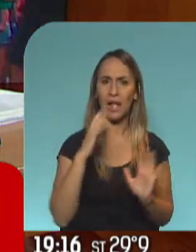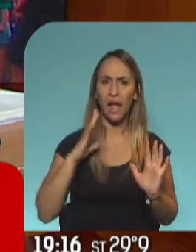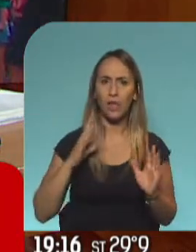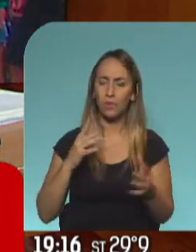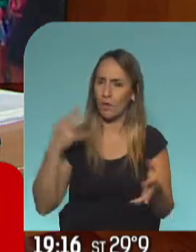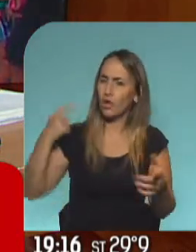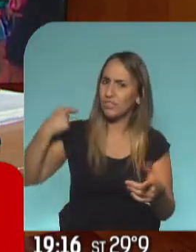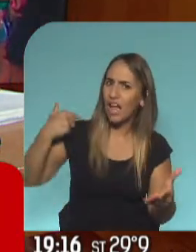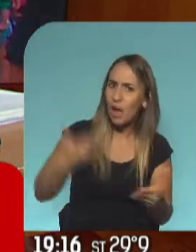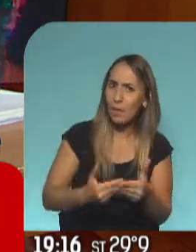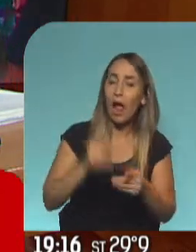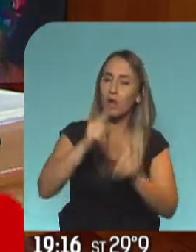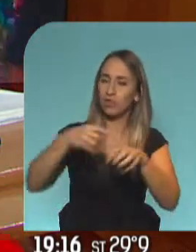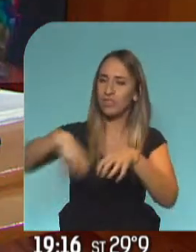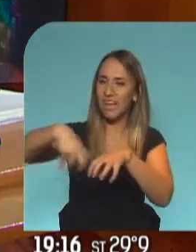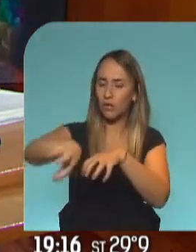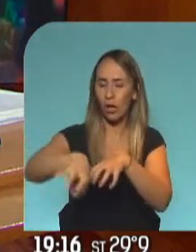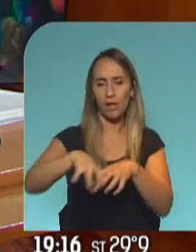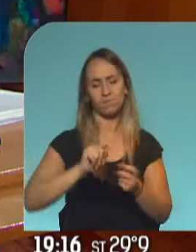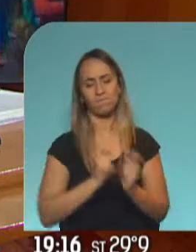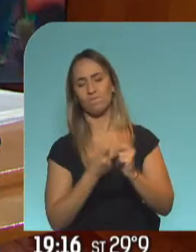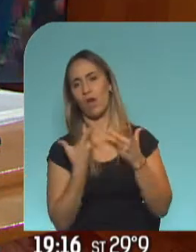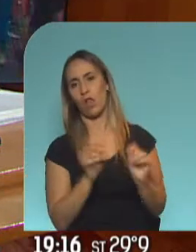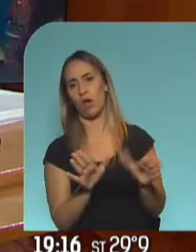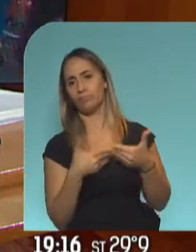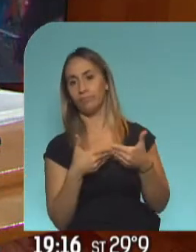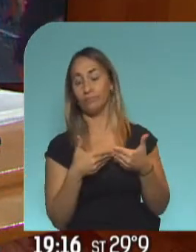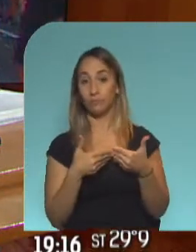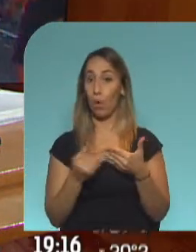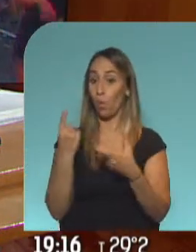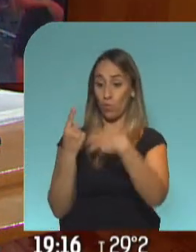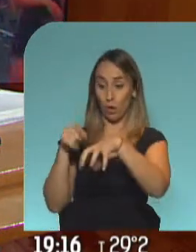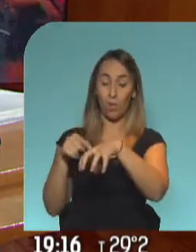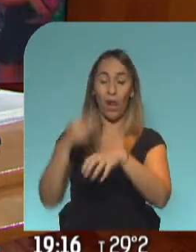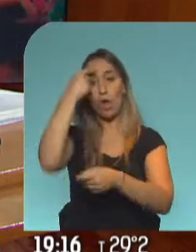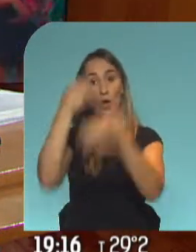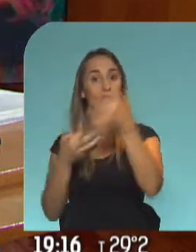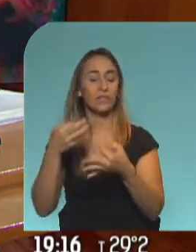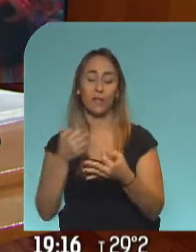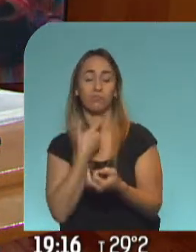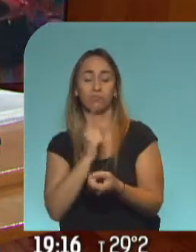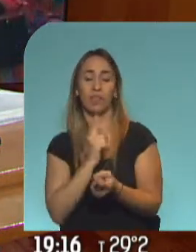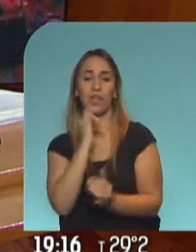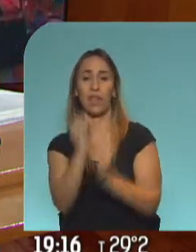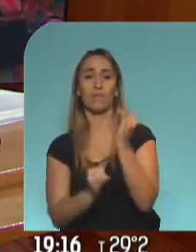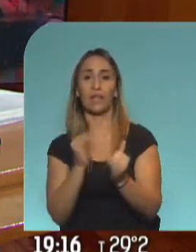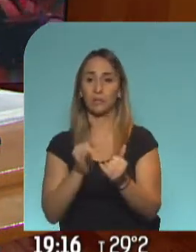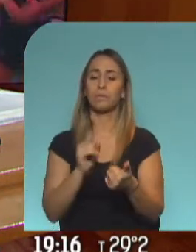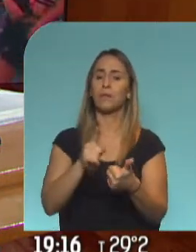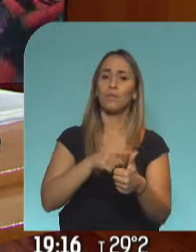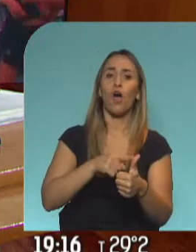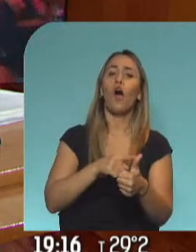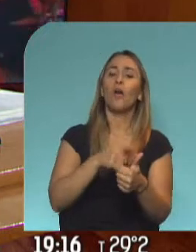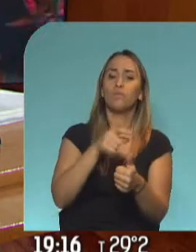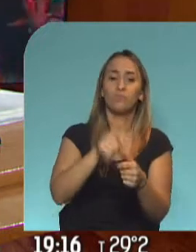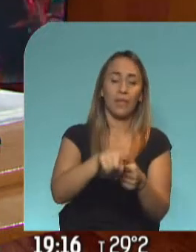que son mucho más reacios al cambio. Entre ellos la justicia, que no está acostumbrada a rendir cuentas, ¿no? Caso Micaela, el caso Úrsula, son los últimos de resonancia